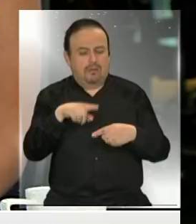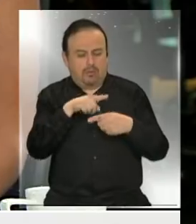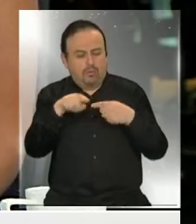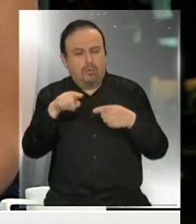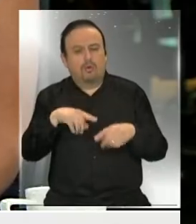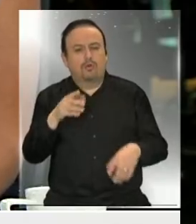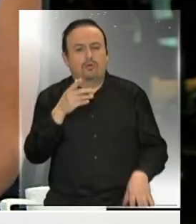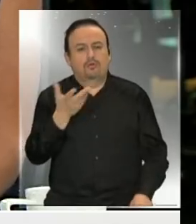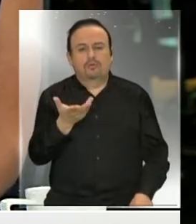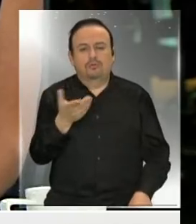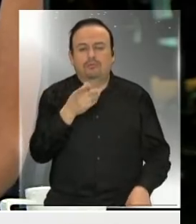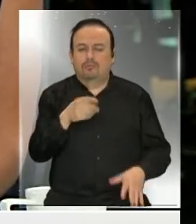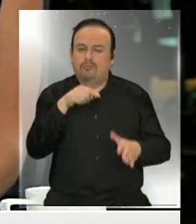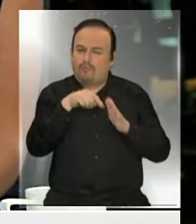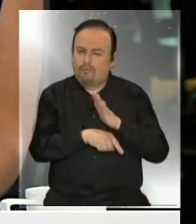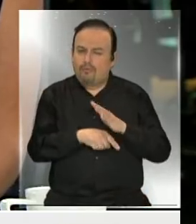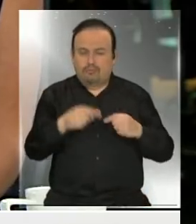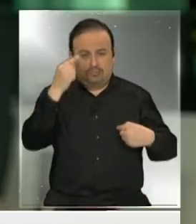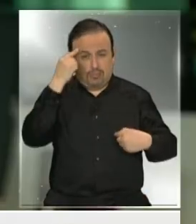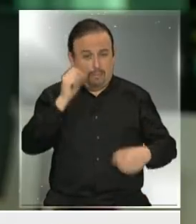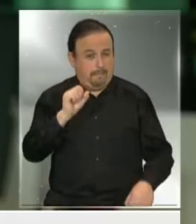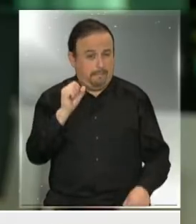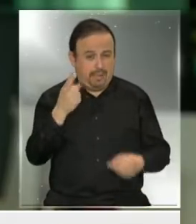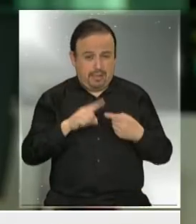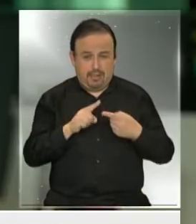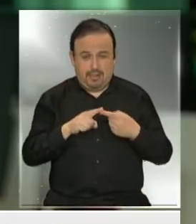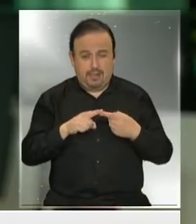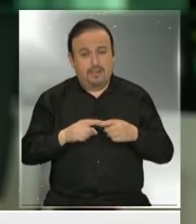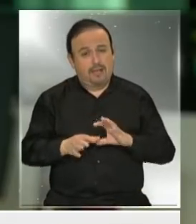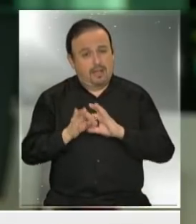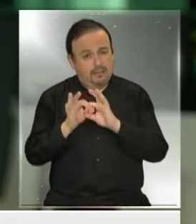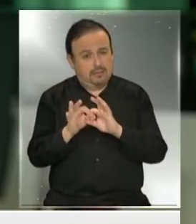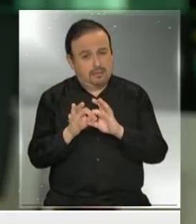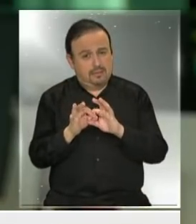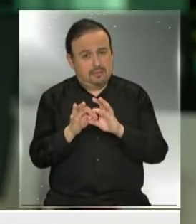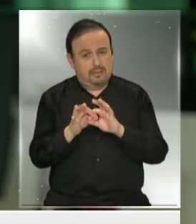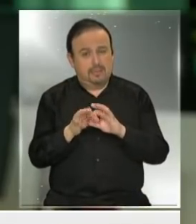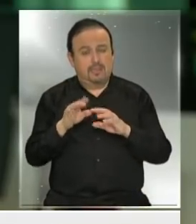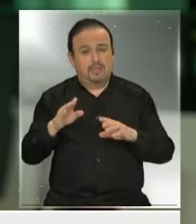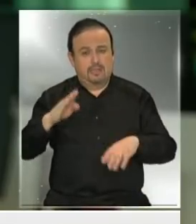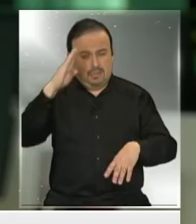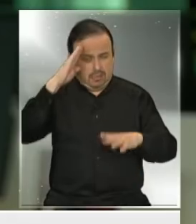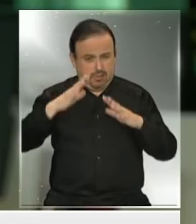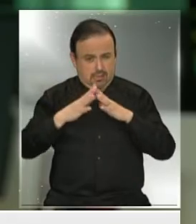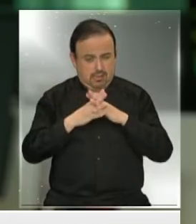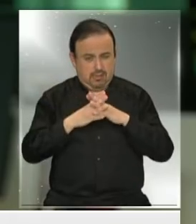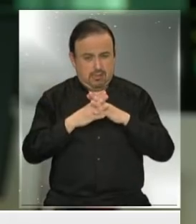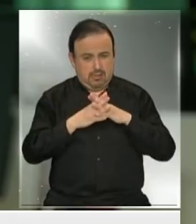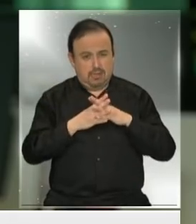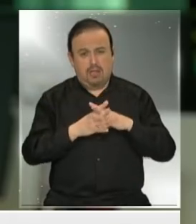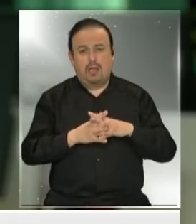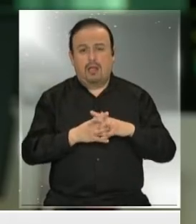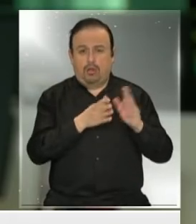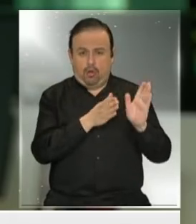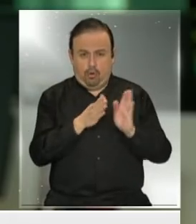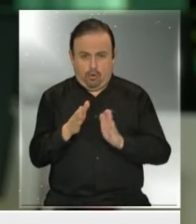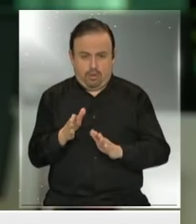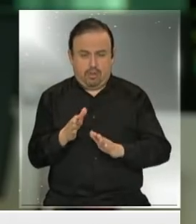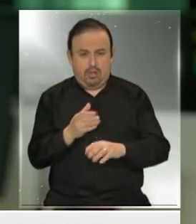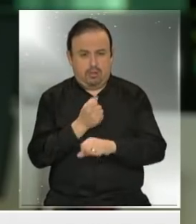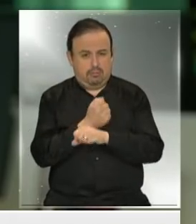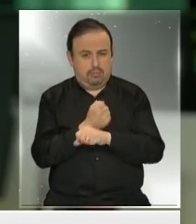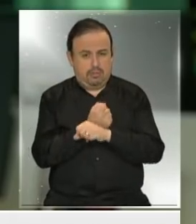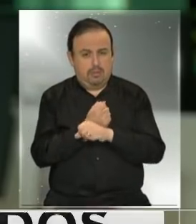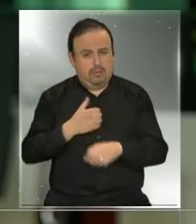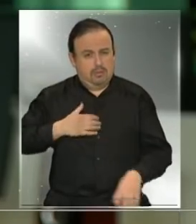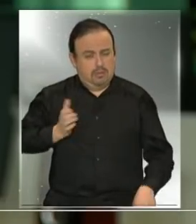últimos días ya lo más profundo no primero agradecer agradecerle a las fuerzas armadas ya las fuerzas de orden porque